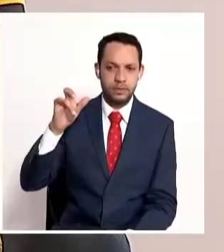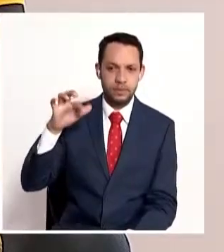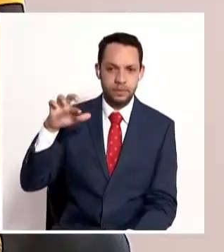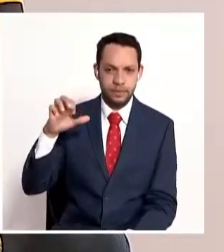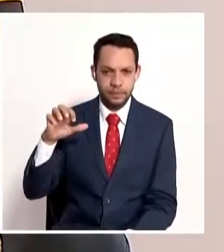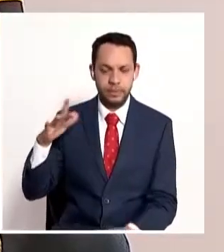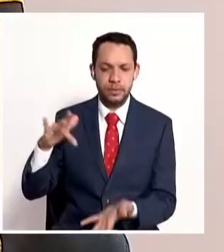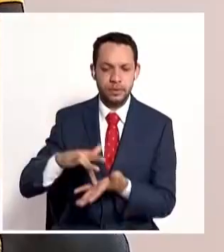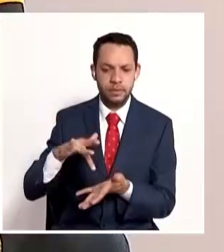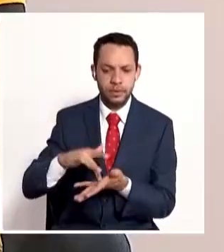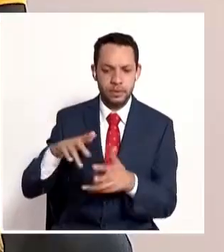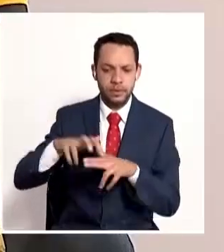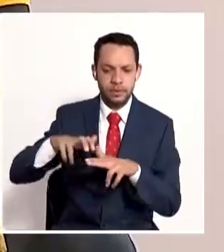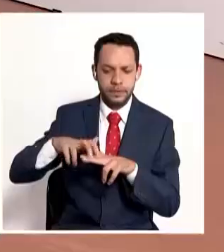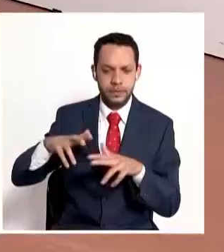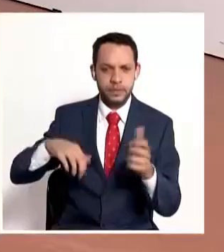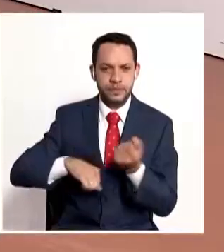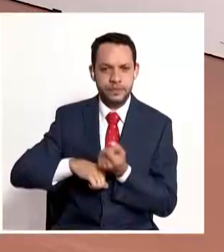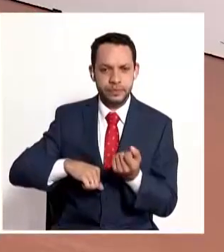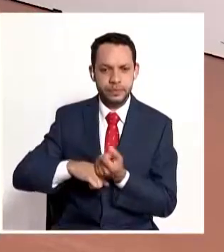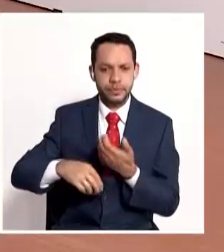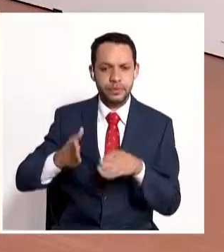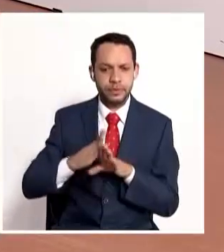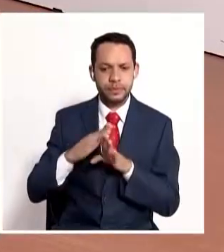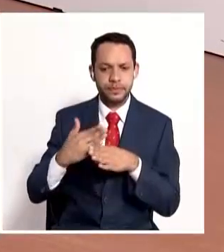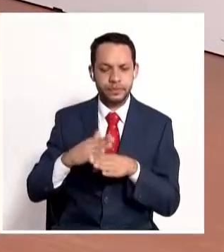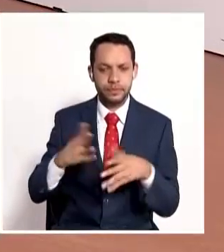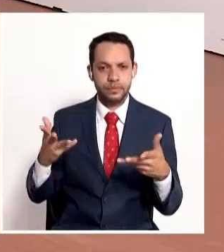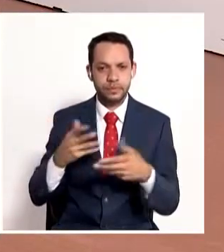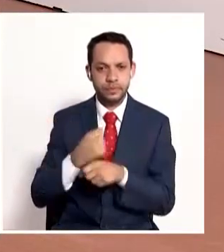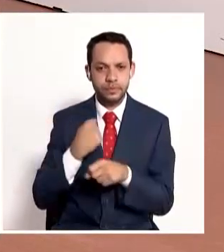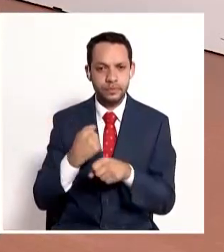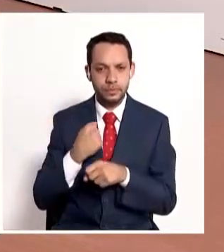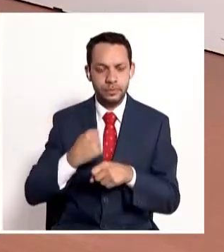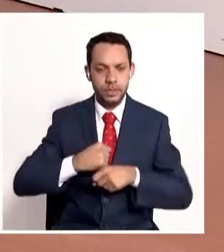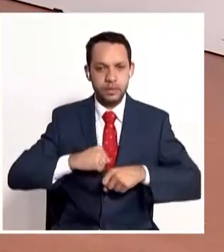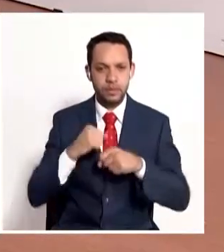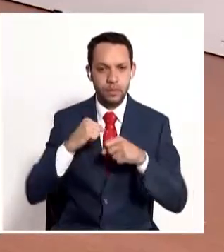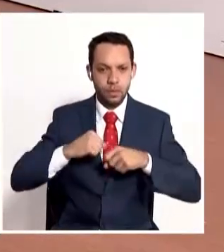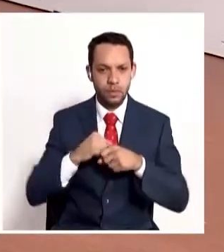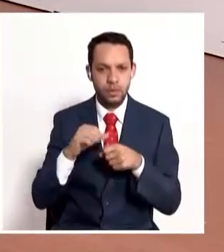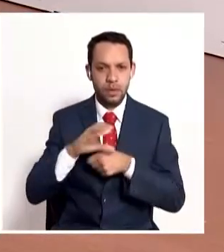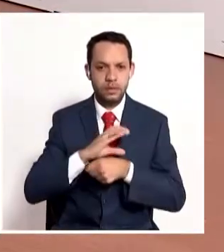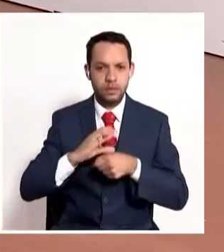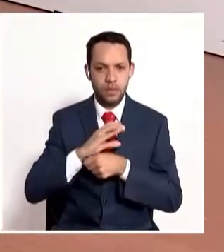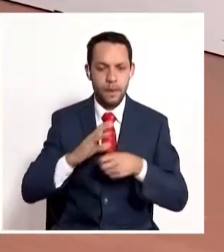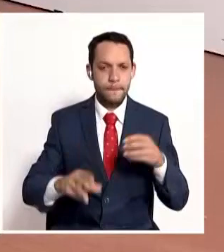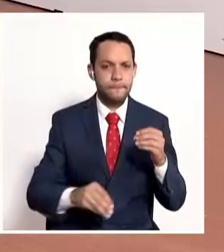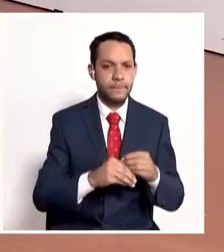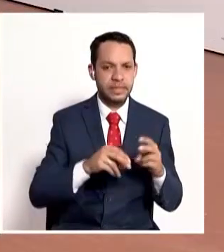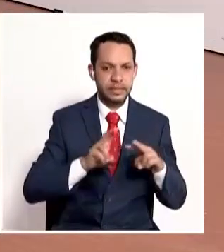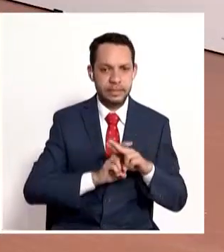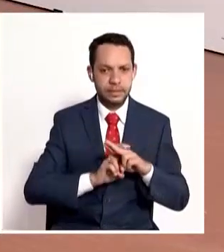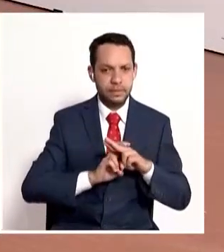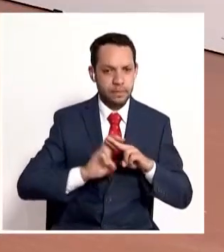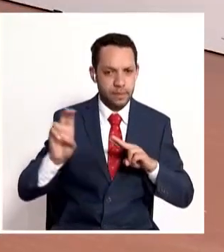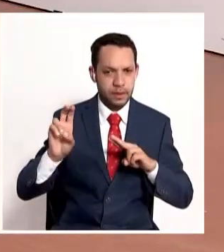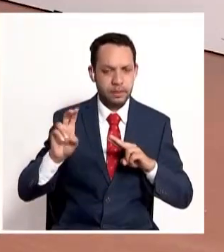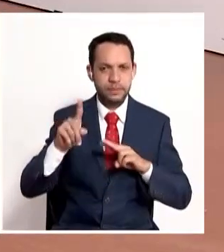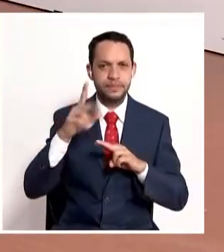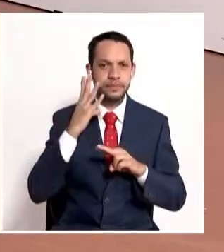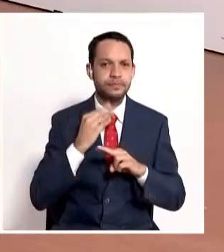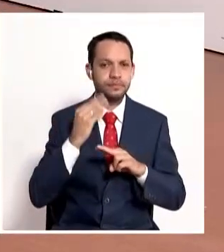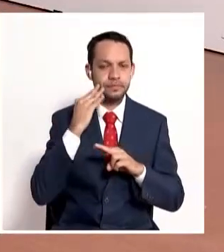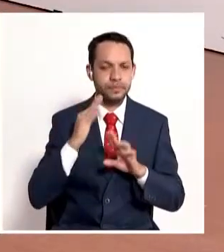y nos apoyan la consulta médica en los parques de la salud en bogotá y también acá en manizales y es especialista en medicina